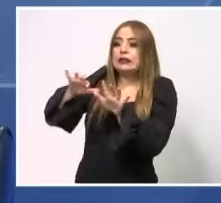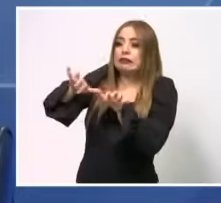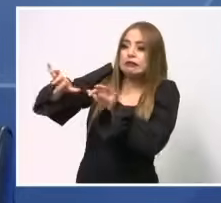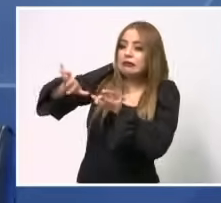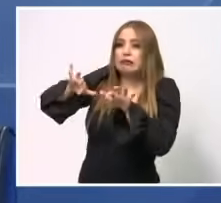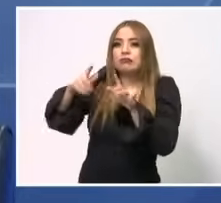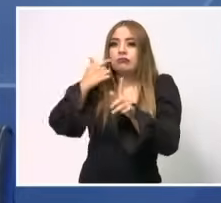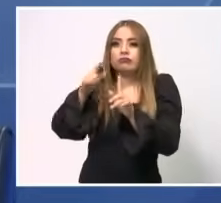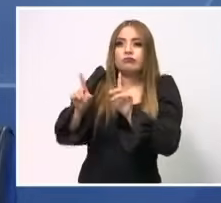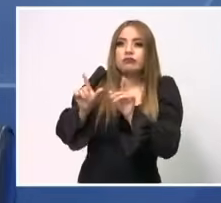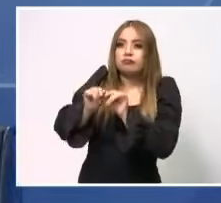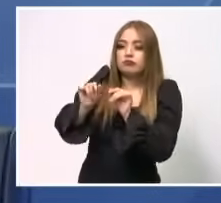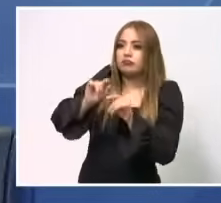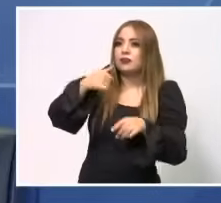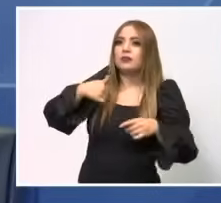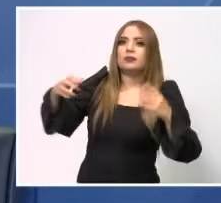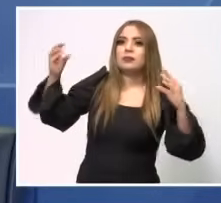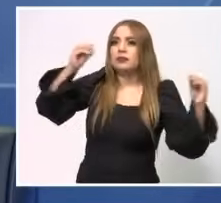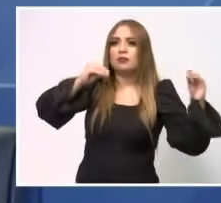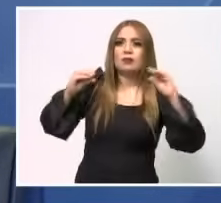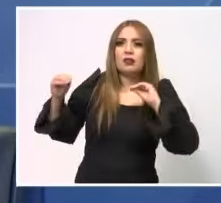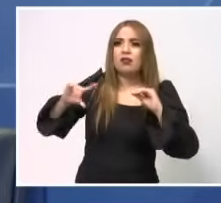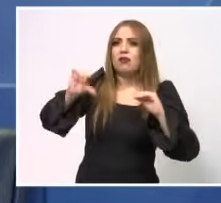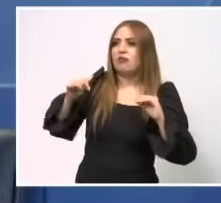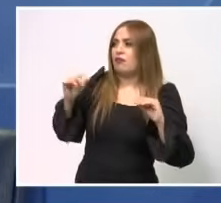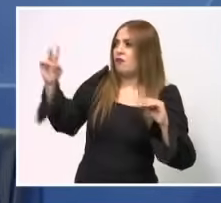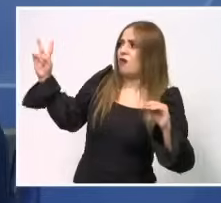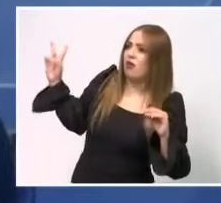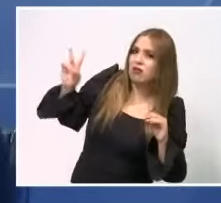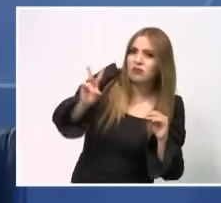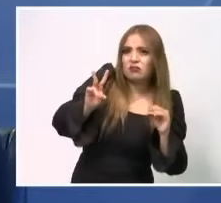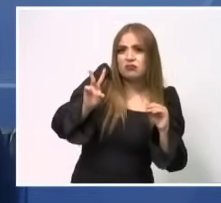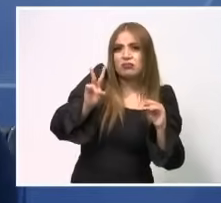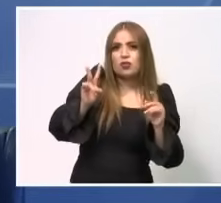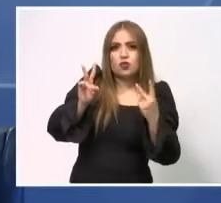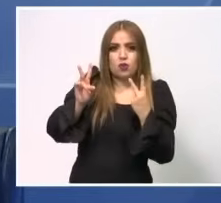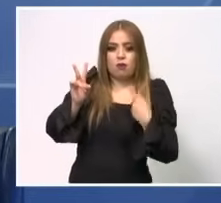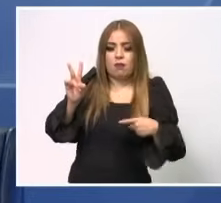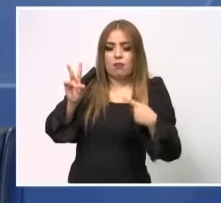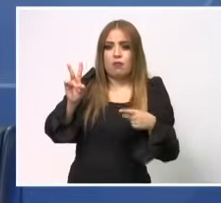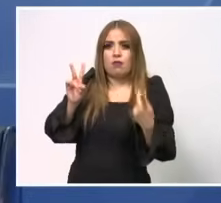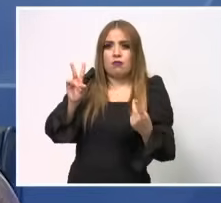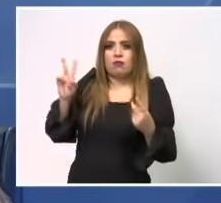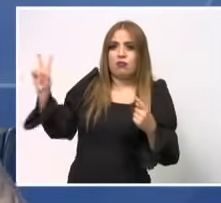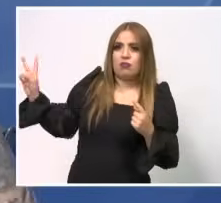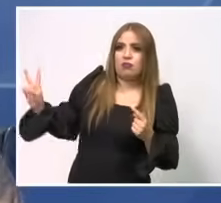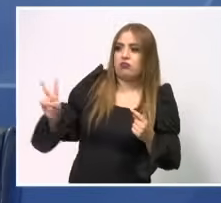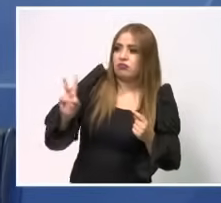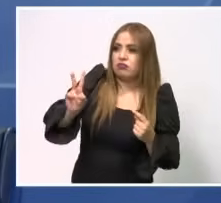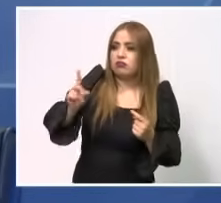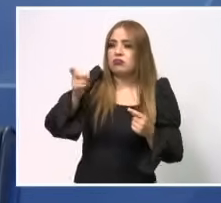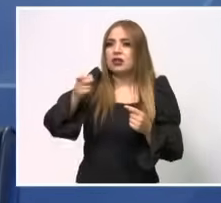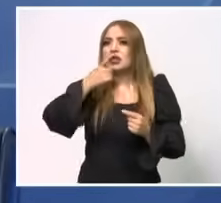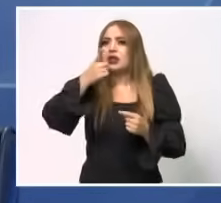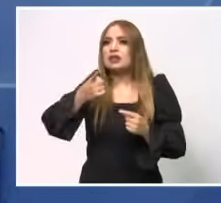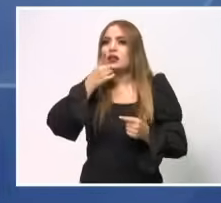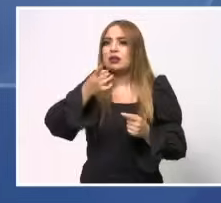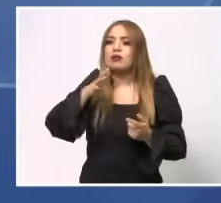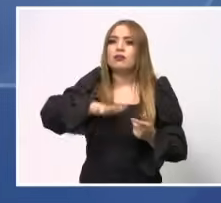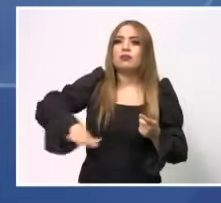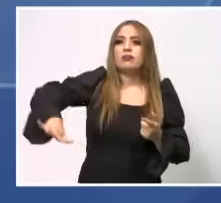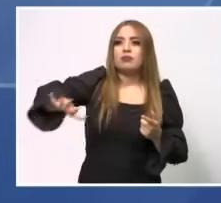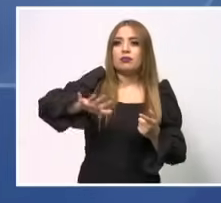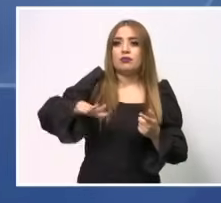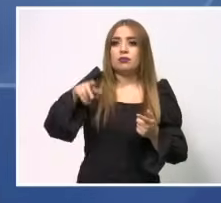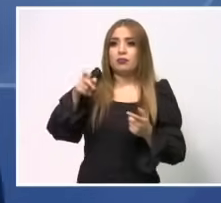quitar y en eso que estoy discutiendo aparecen otros dos pelados otros dos cuates este y empiezan igual empiezan a decir todo Bueno